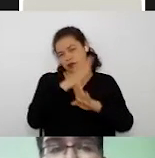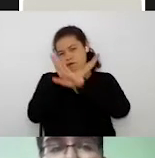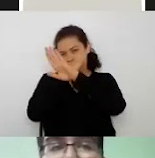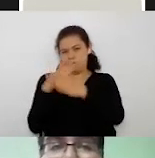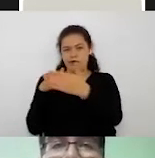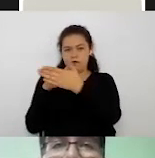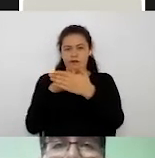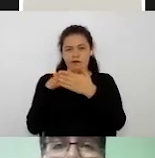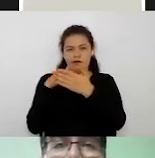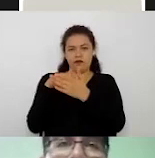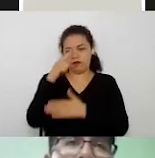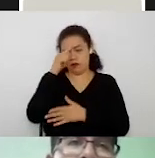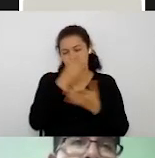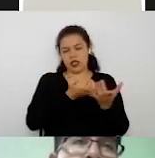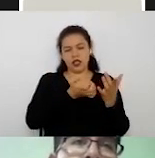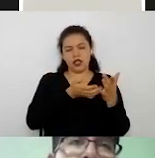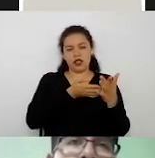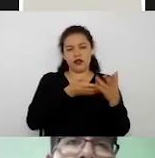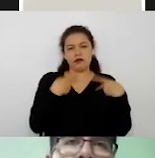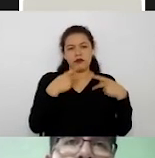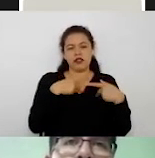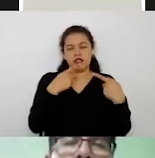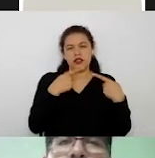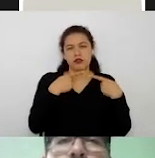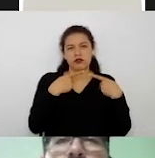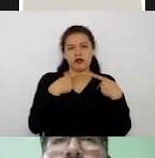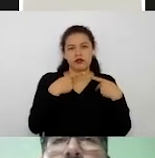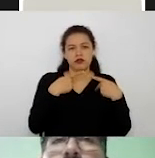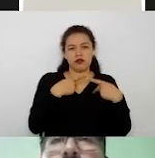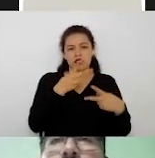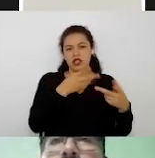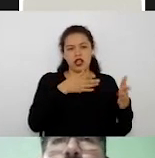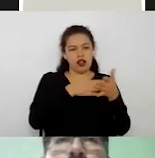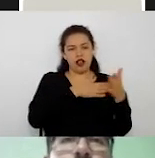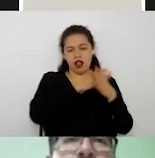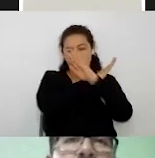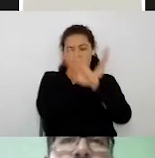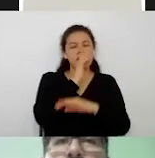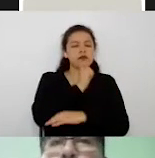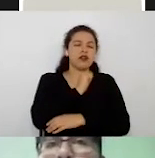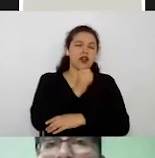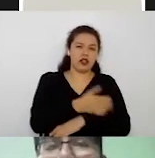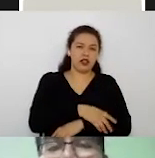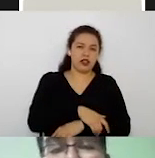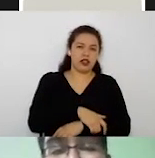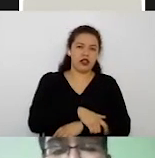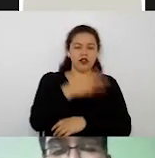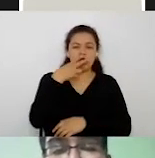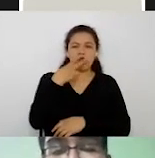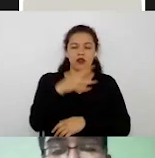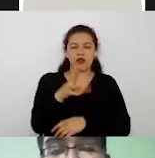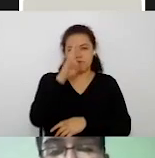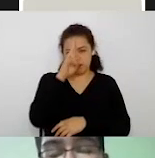por ejemplo, evitar el paso a personas que no correspondan o prohibido el paso o prohibido fumar, todos los que